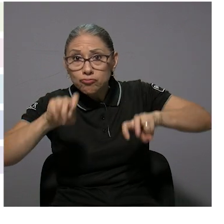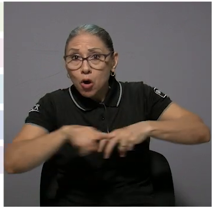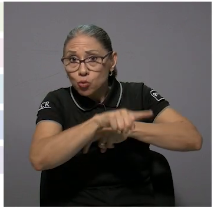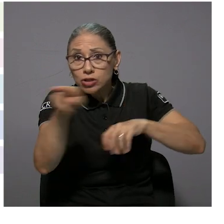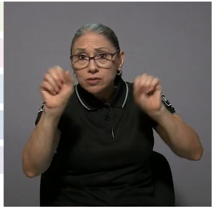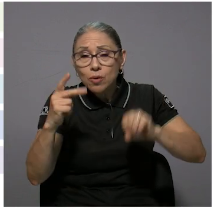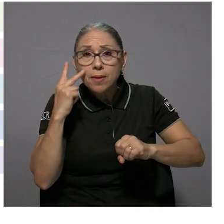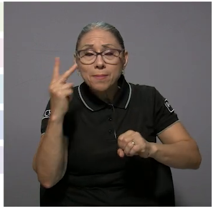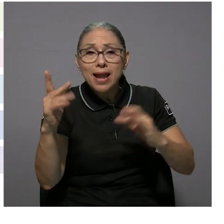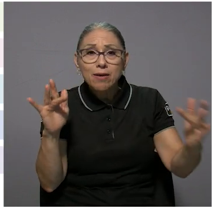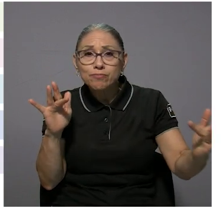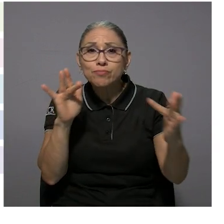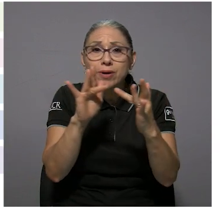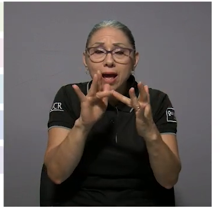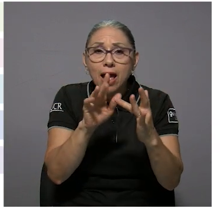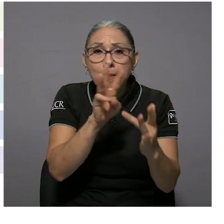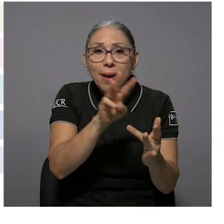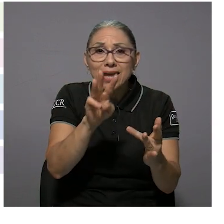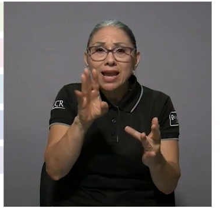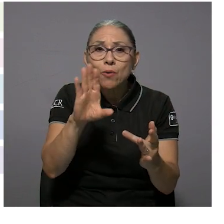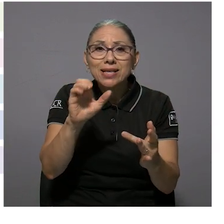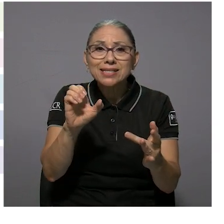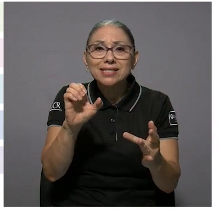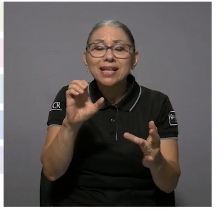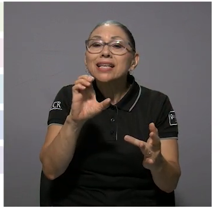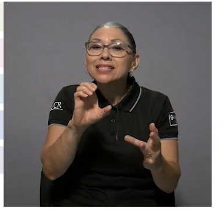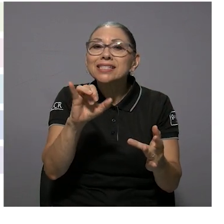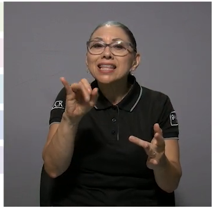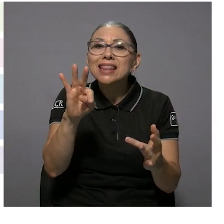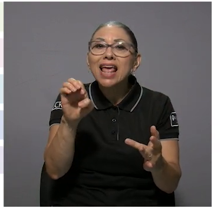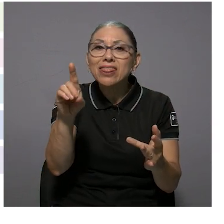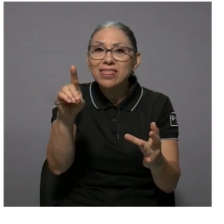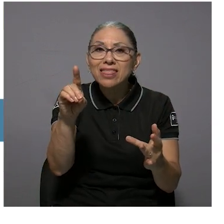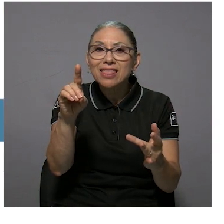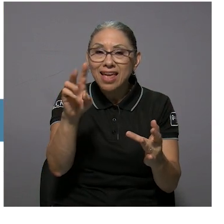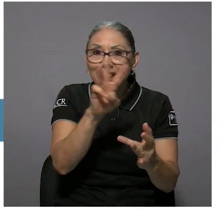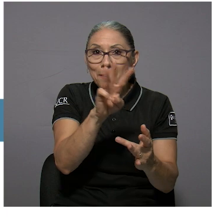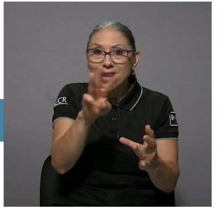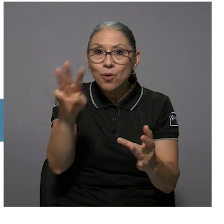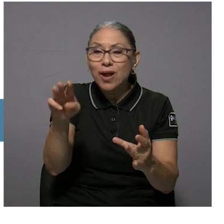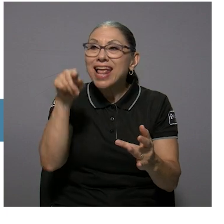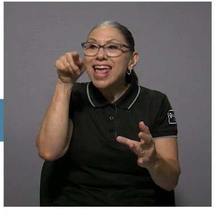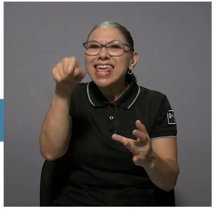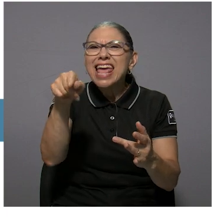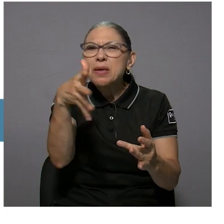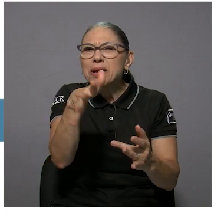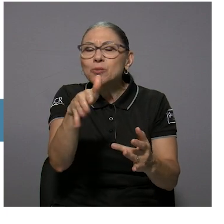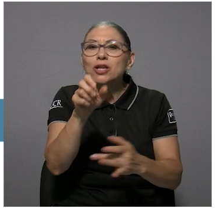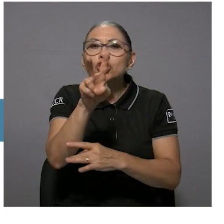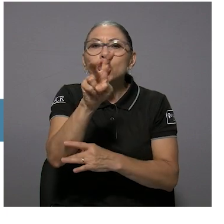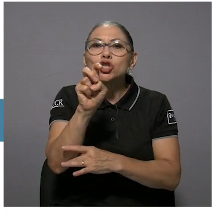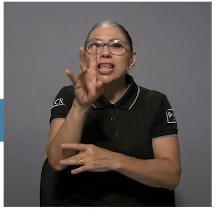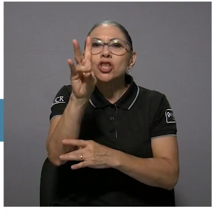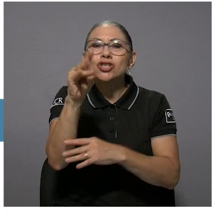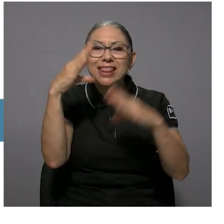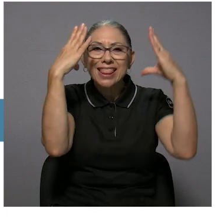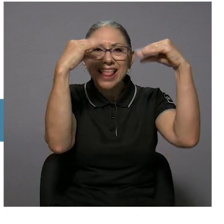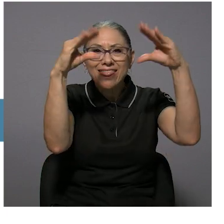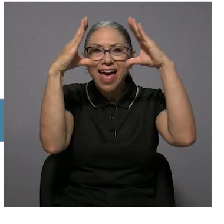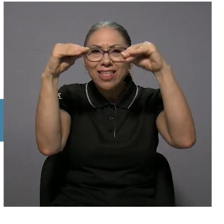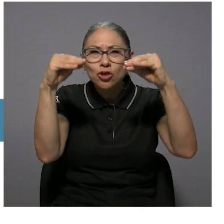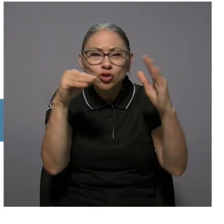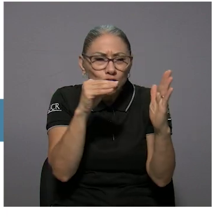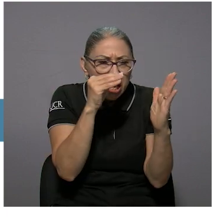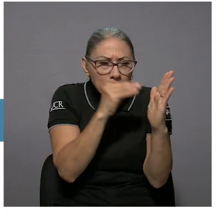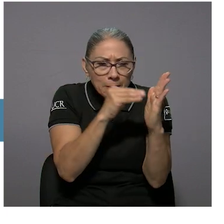la página de CITED, en la página web, y esta línea de tiempo más o menos tiene 270 datos ubicados